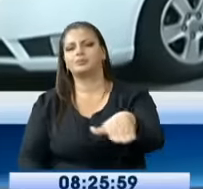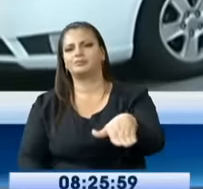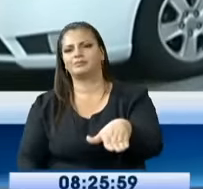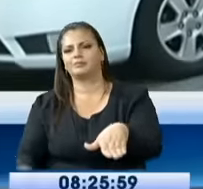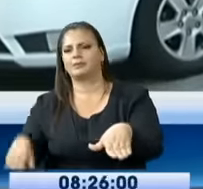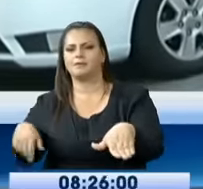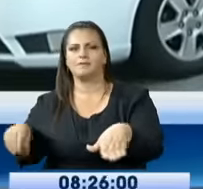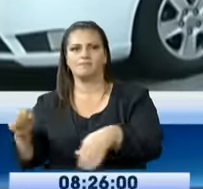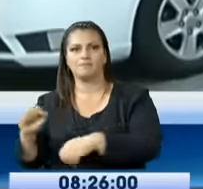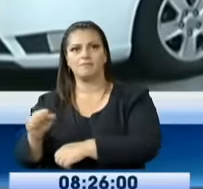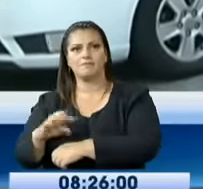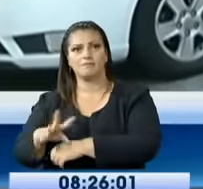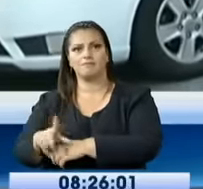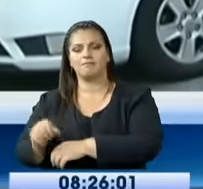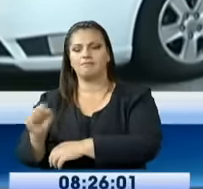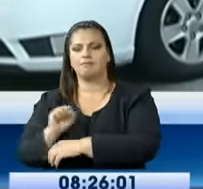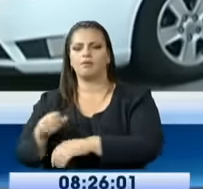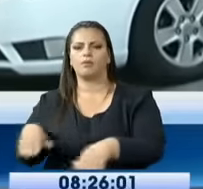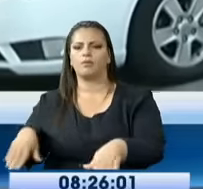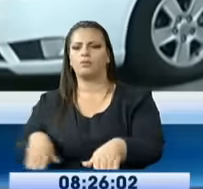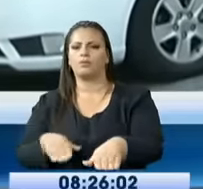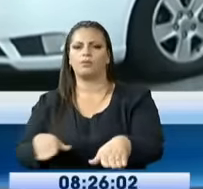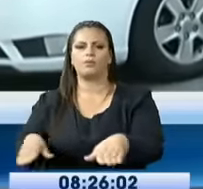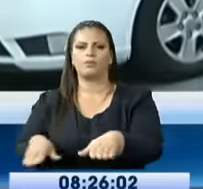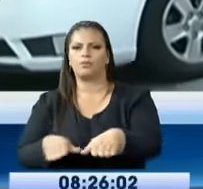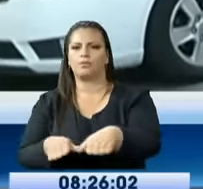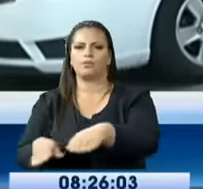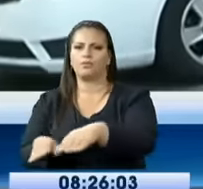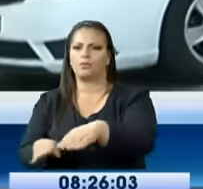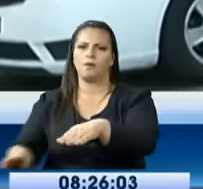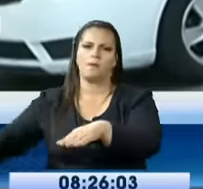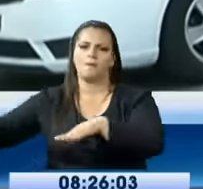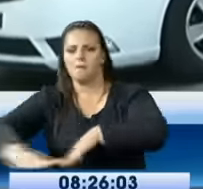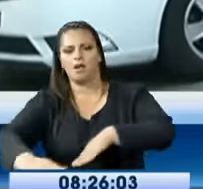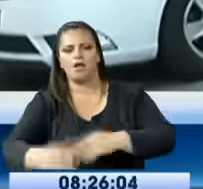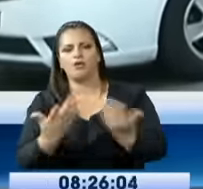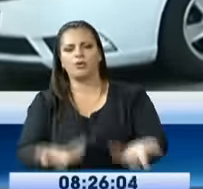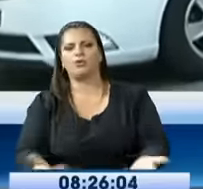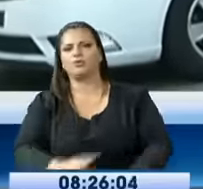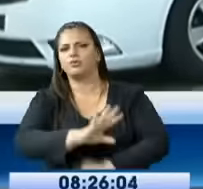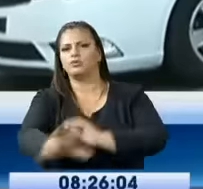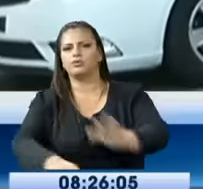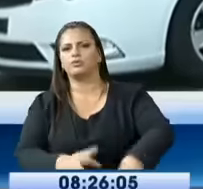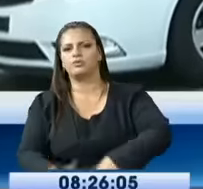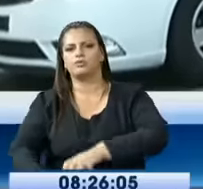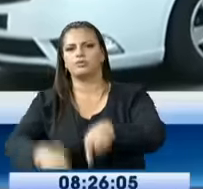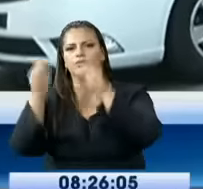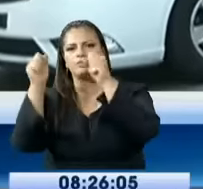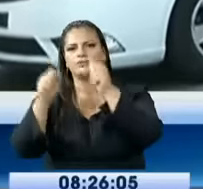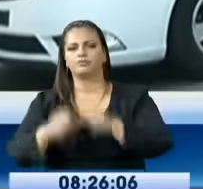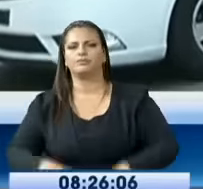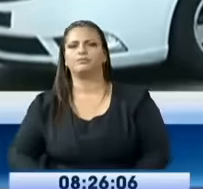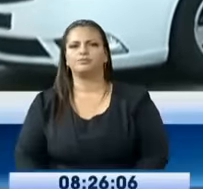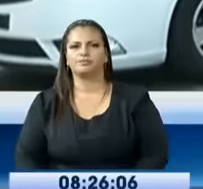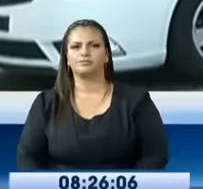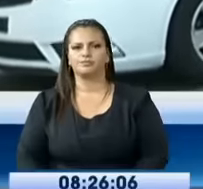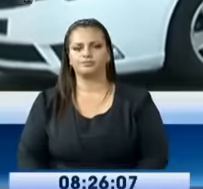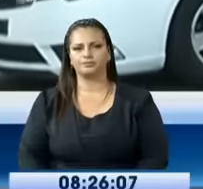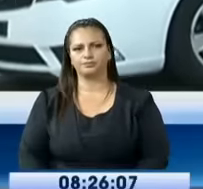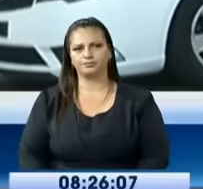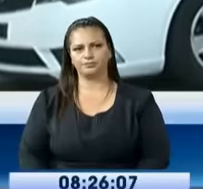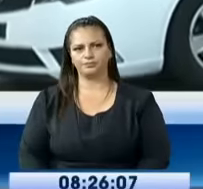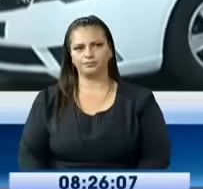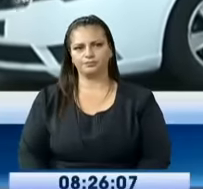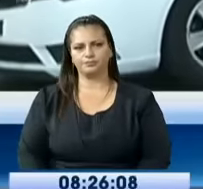ellos traían y asimismo los objetos de valores. Entonces, Marcela Yugo, la información que detallamos a esta hora de la mañana desde